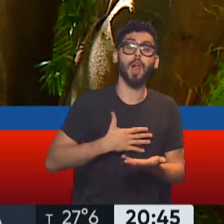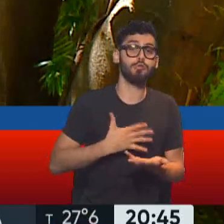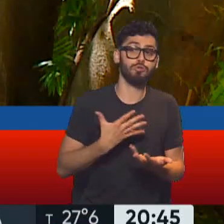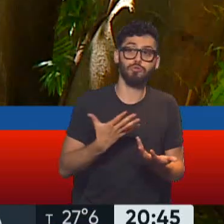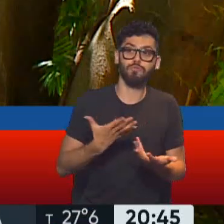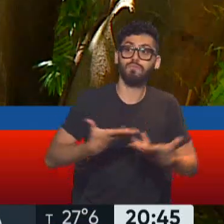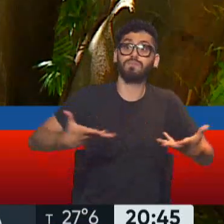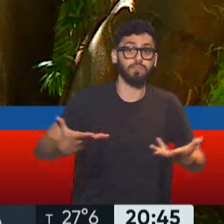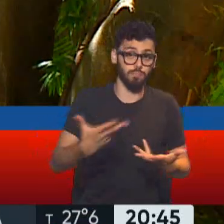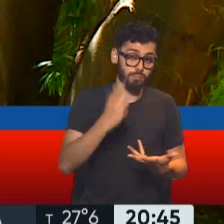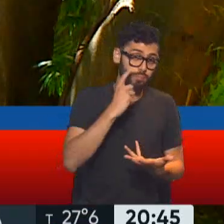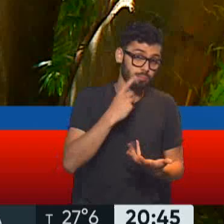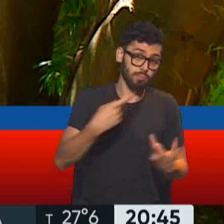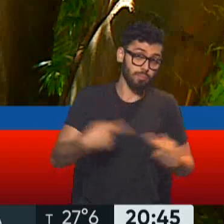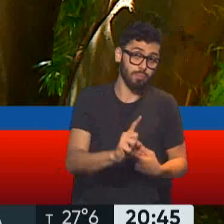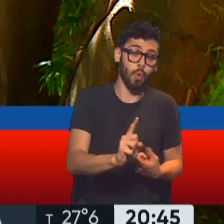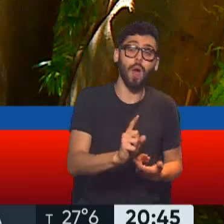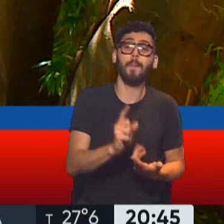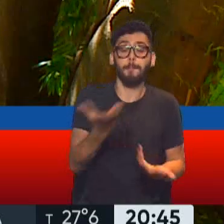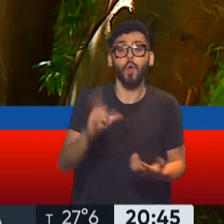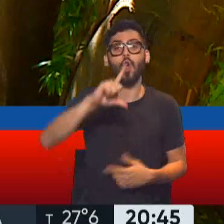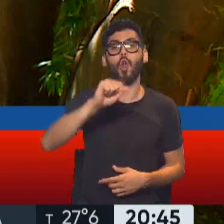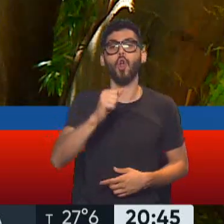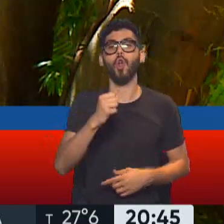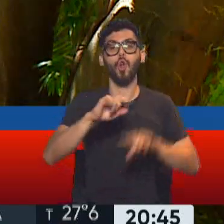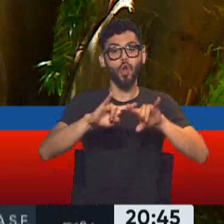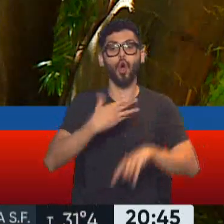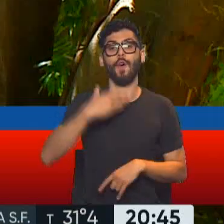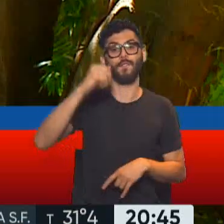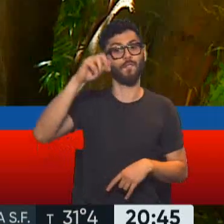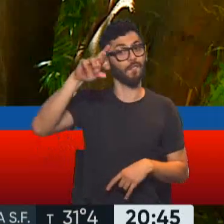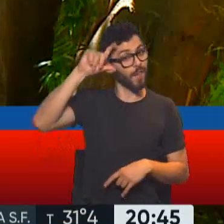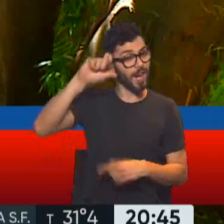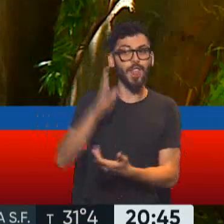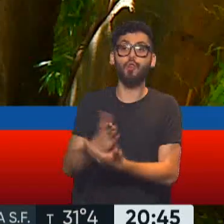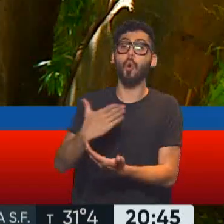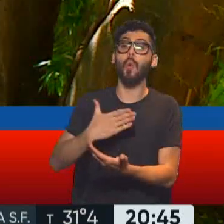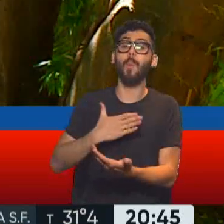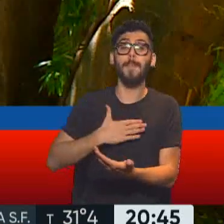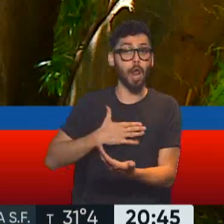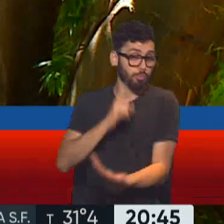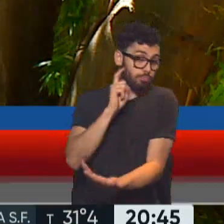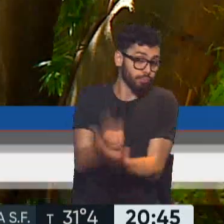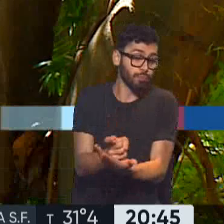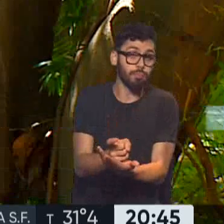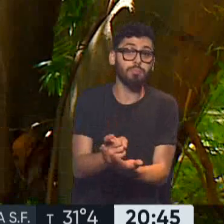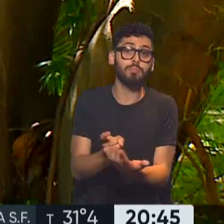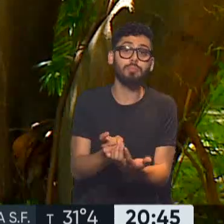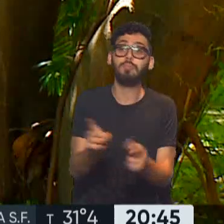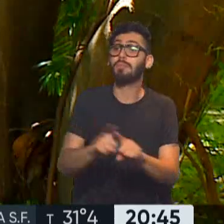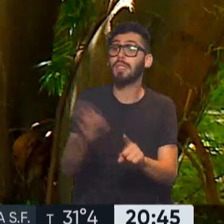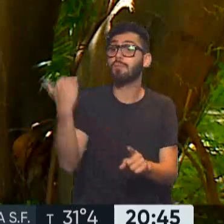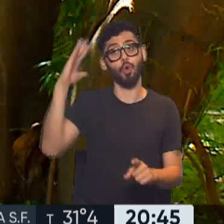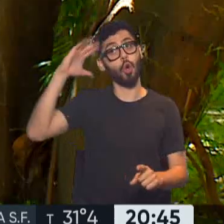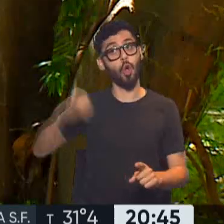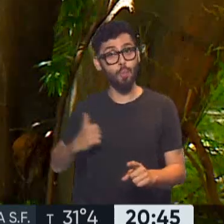Laufer vino a violar los derechos humanos, como también lo hizo en otros momentos, golpes de